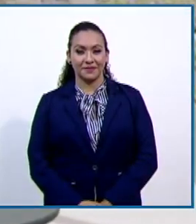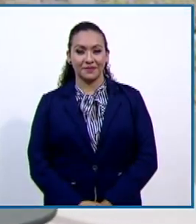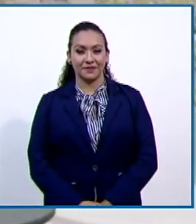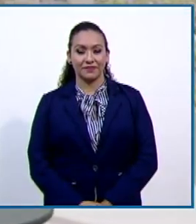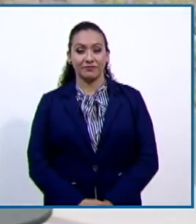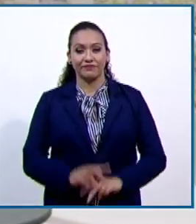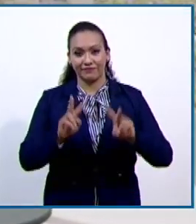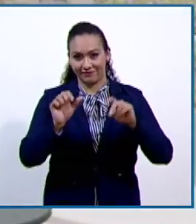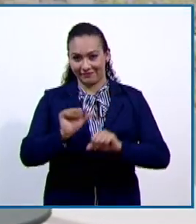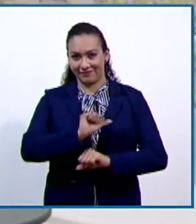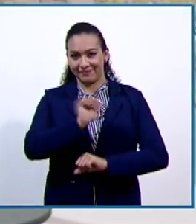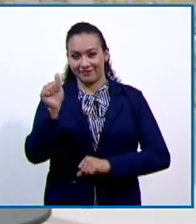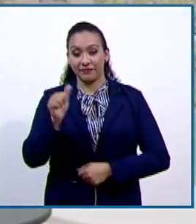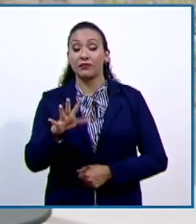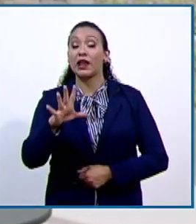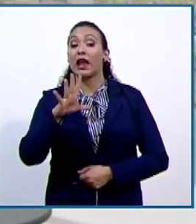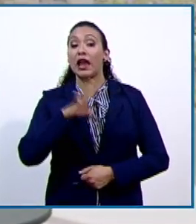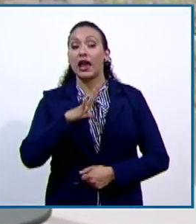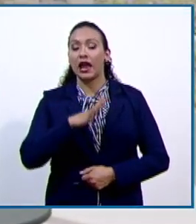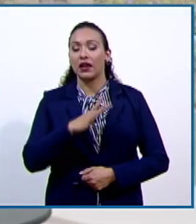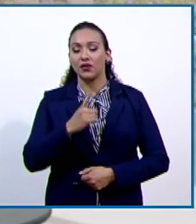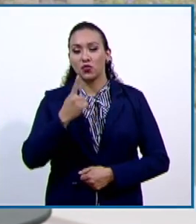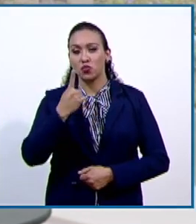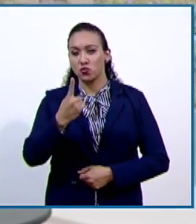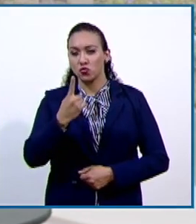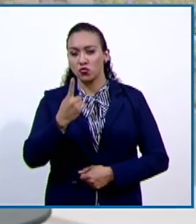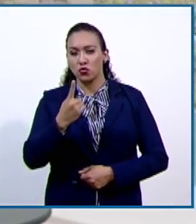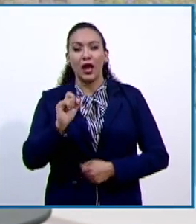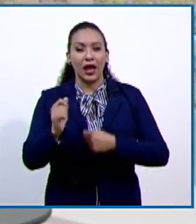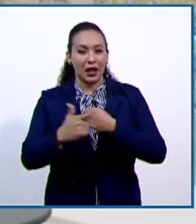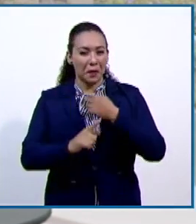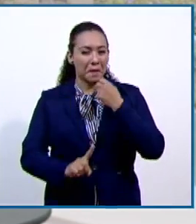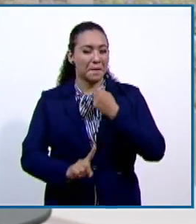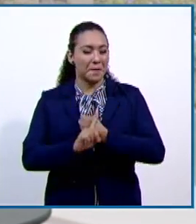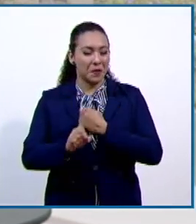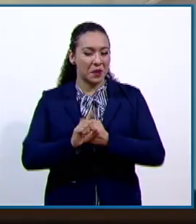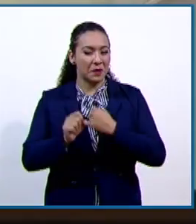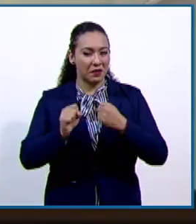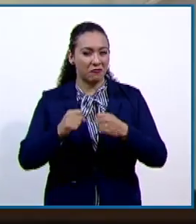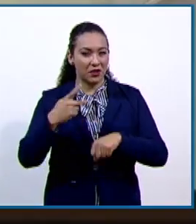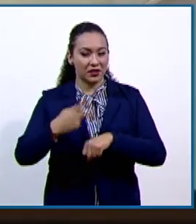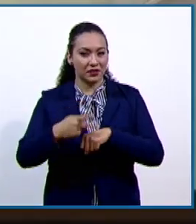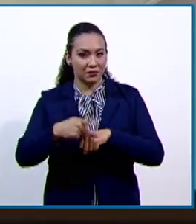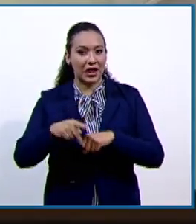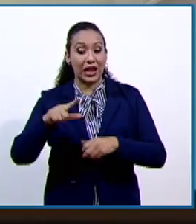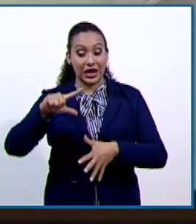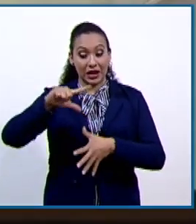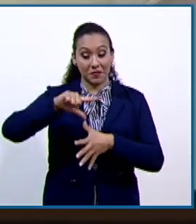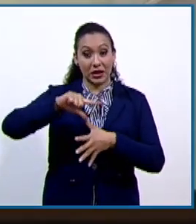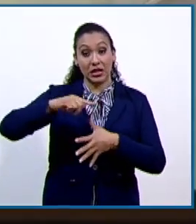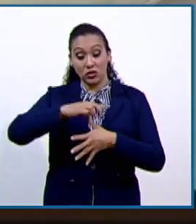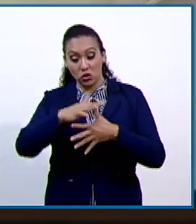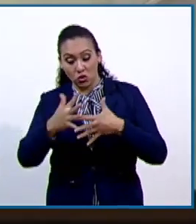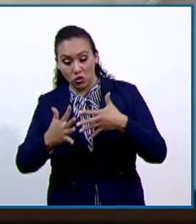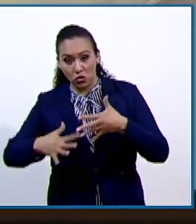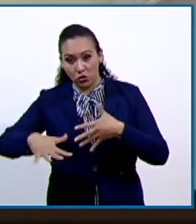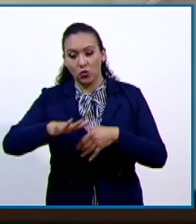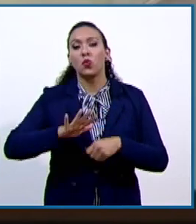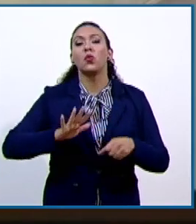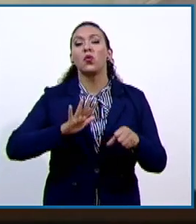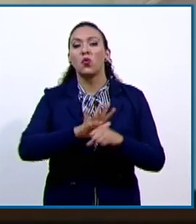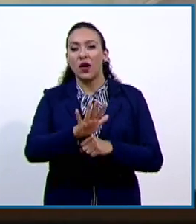Y en más temas, existe una peligrosa tendencia en la región de Latinoamérica y el Caribe de los regímenes populistas